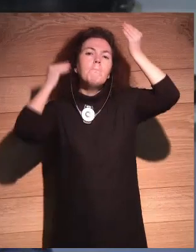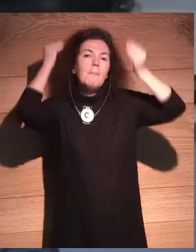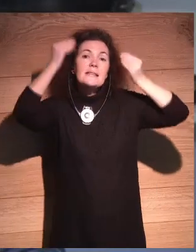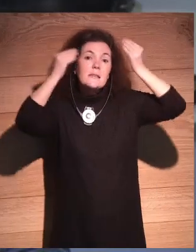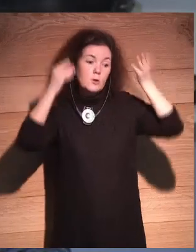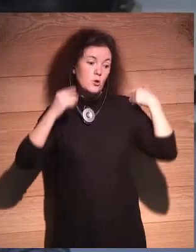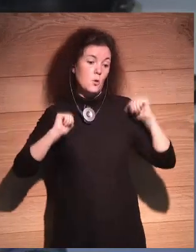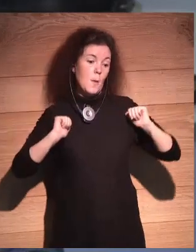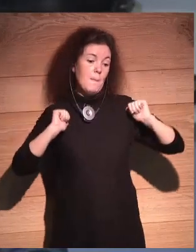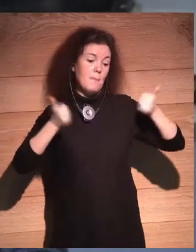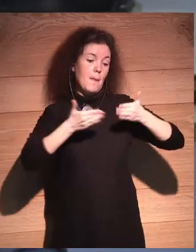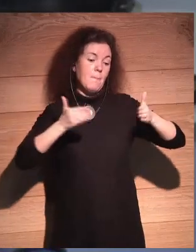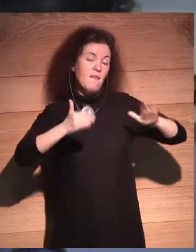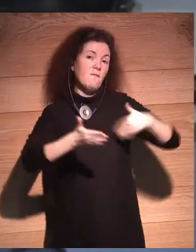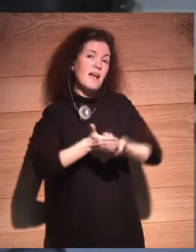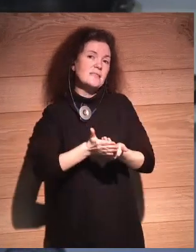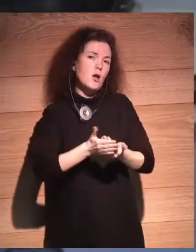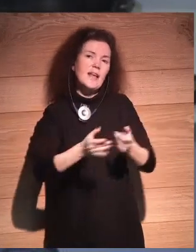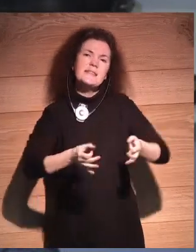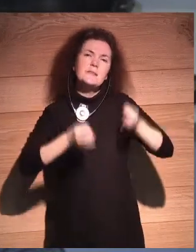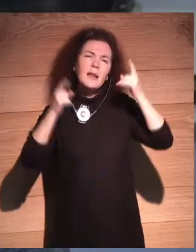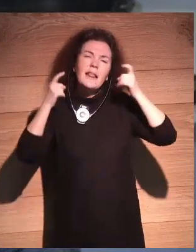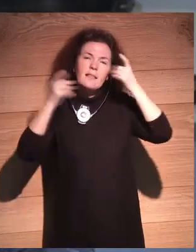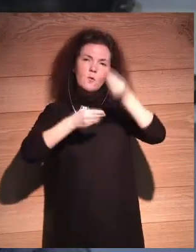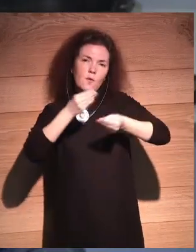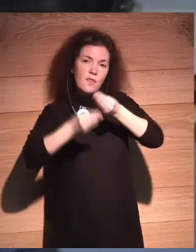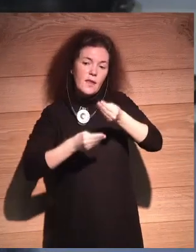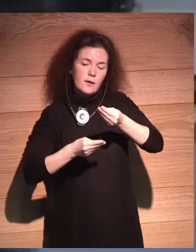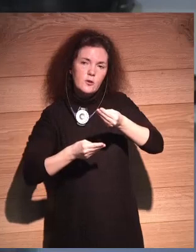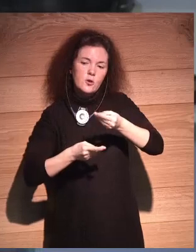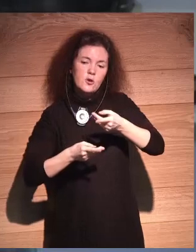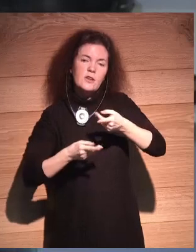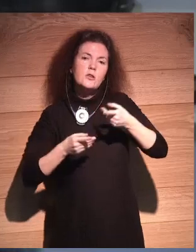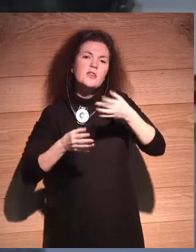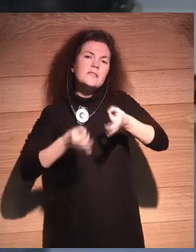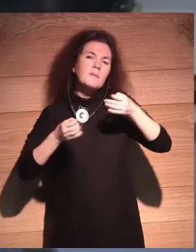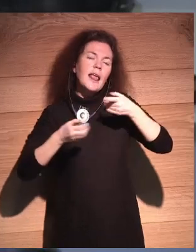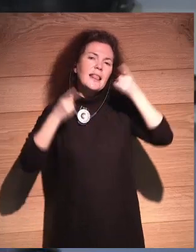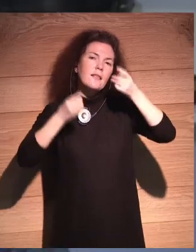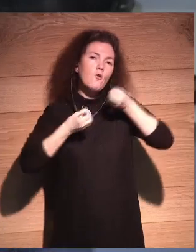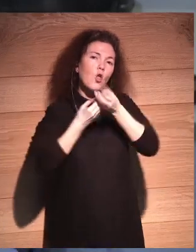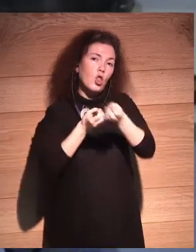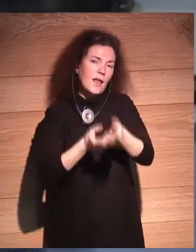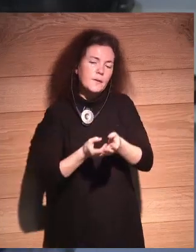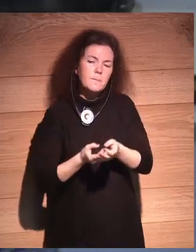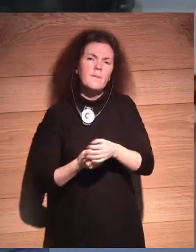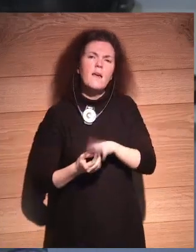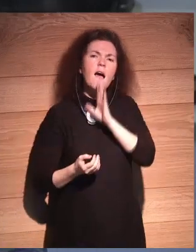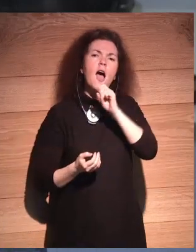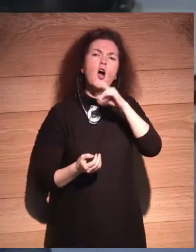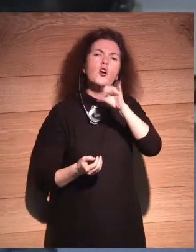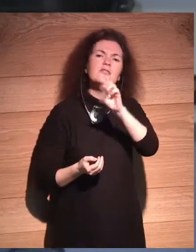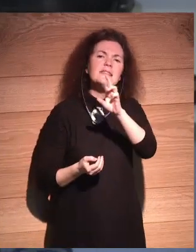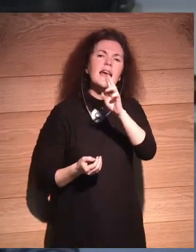edición lo han tratado de hacer y lo hemos tratado de contar. Decía Óscar